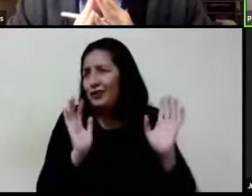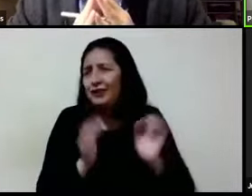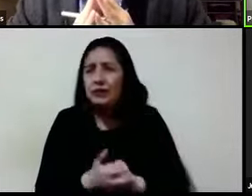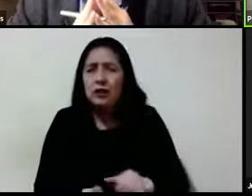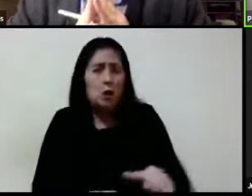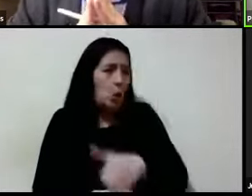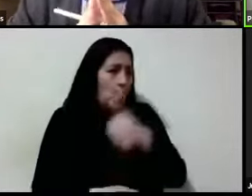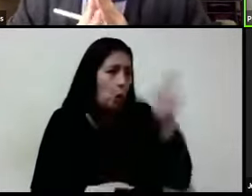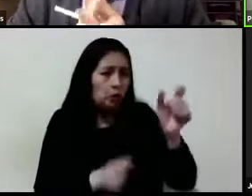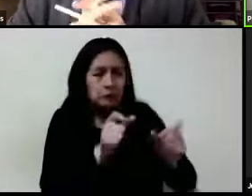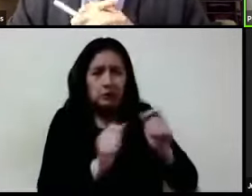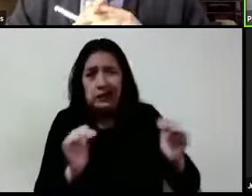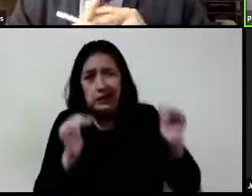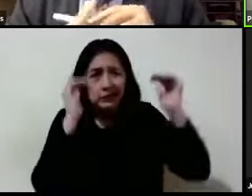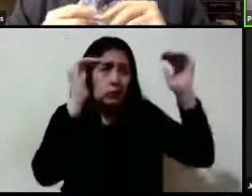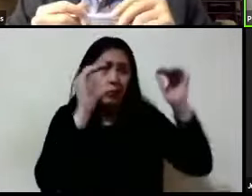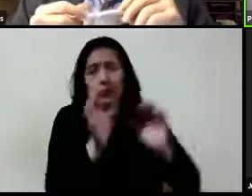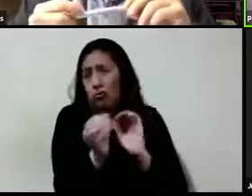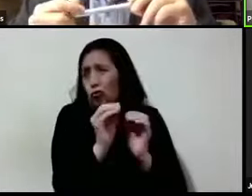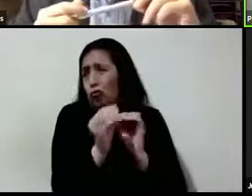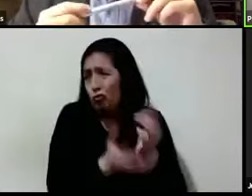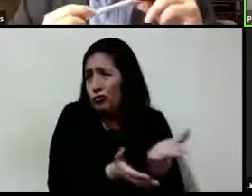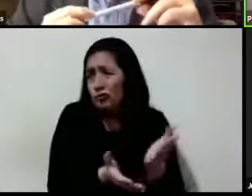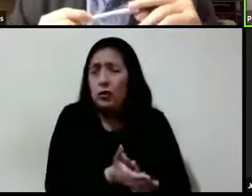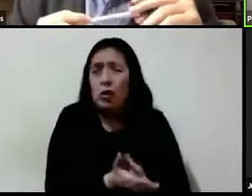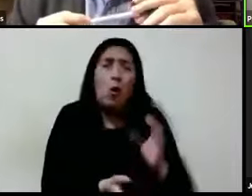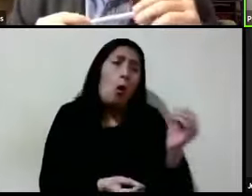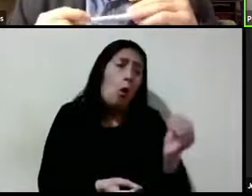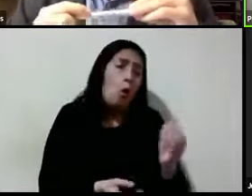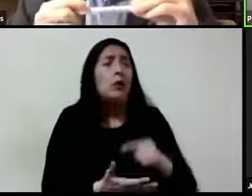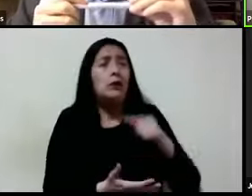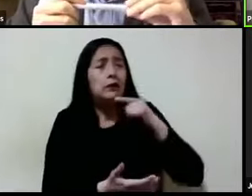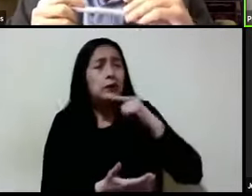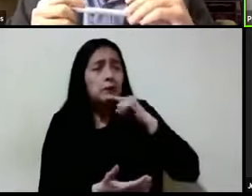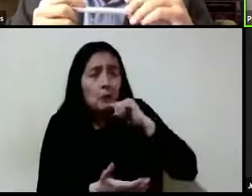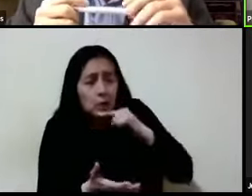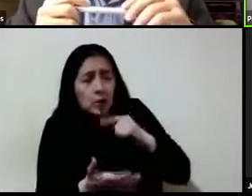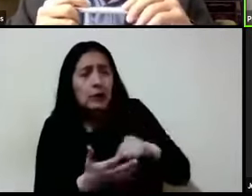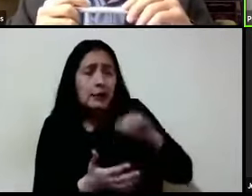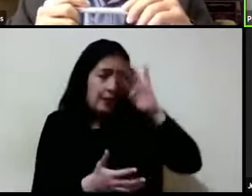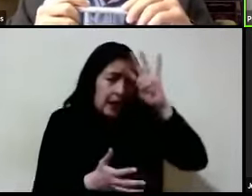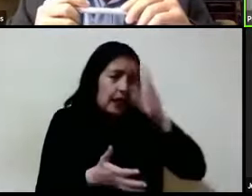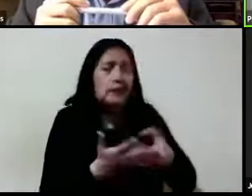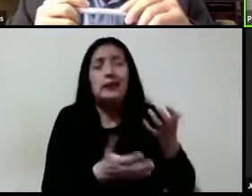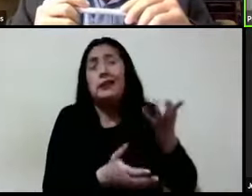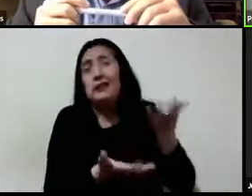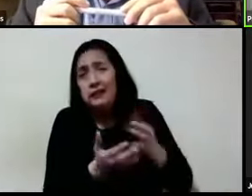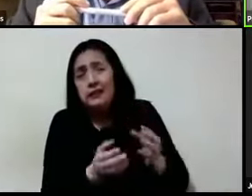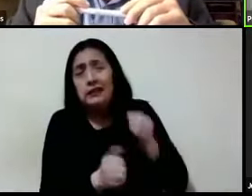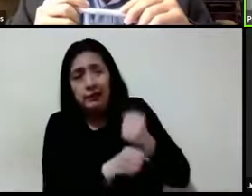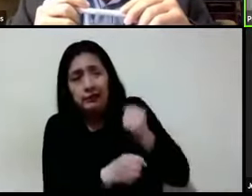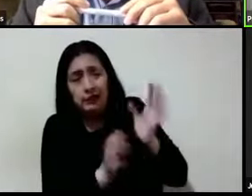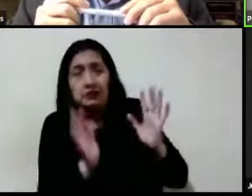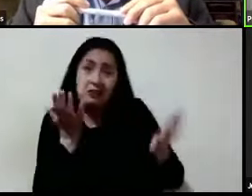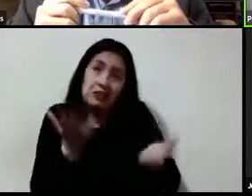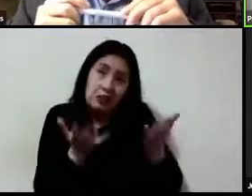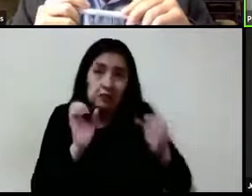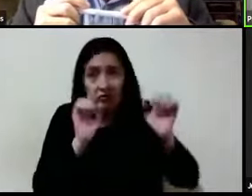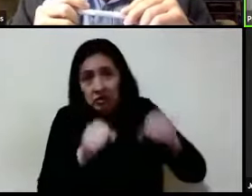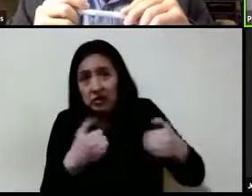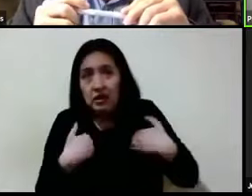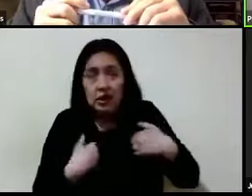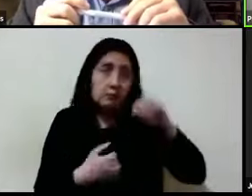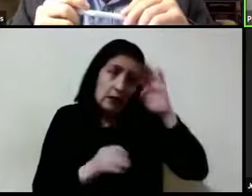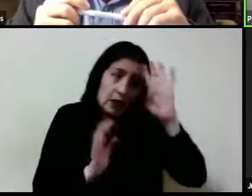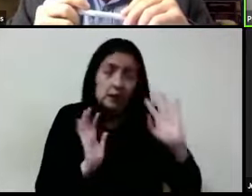otras personas, los adultos, las resolvían, o la señora que trabajaba en la casa, ¿no? Si es que tenían la posibilidad de que haya una señora, o un señor,